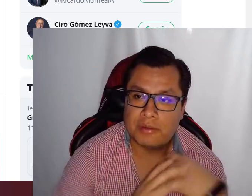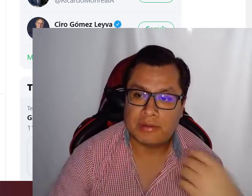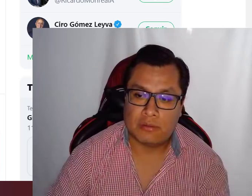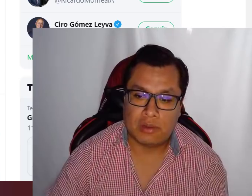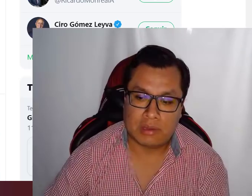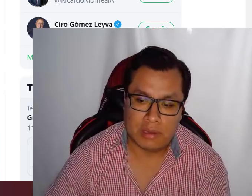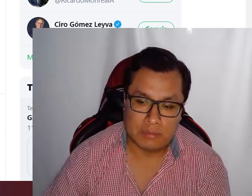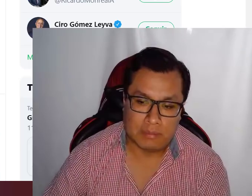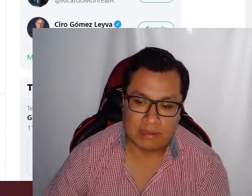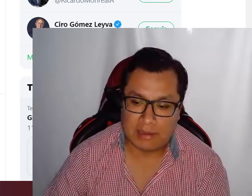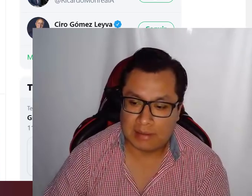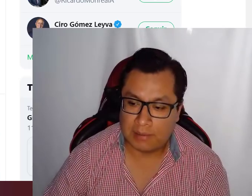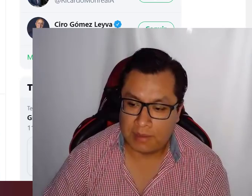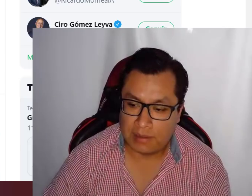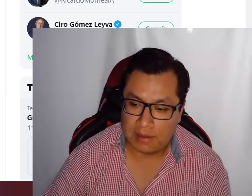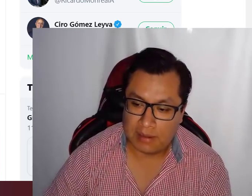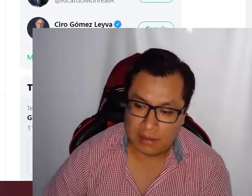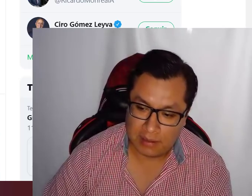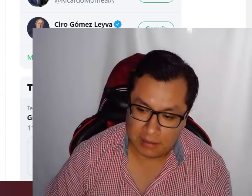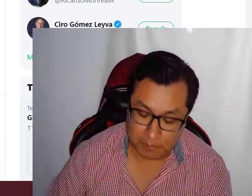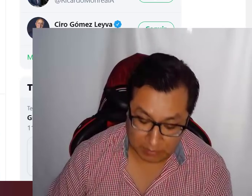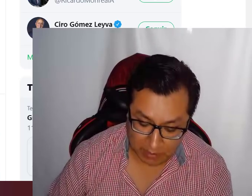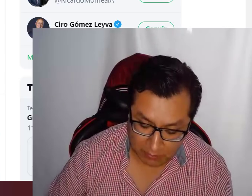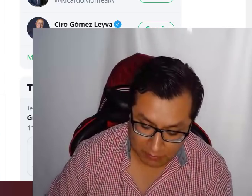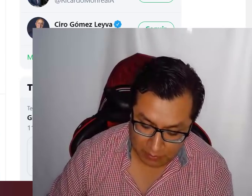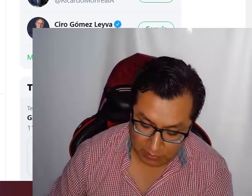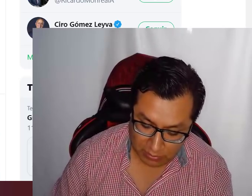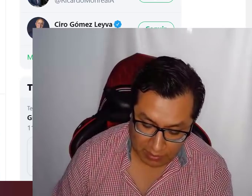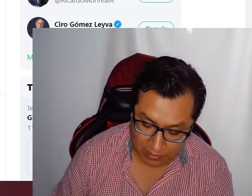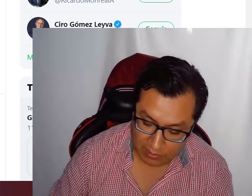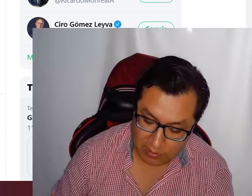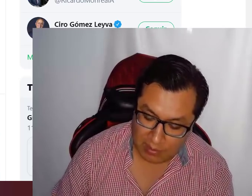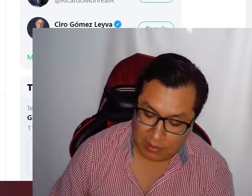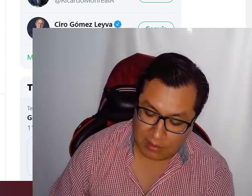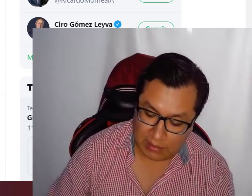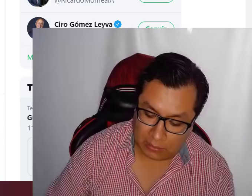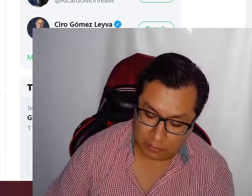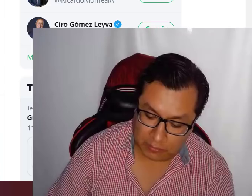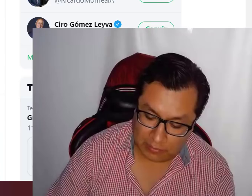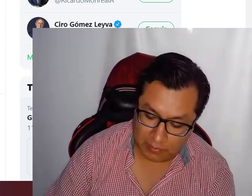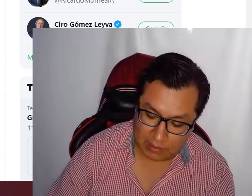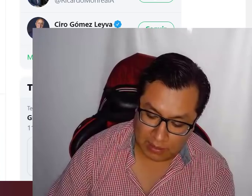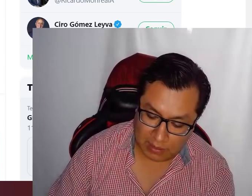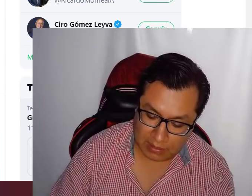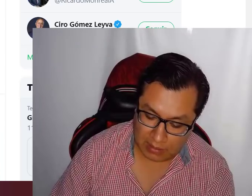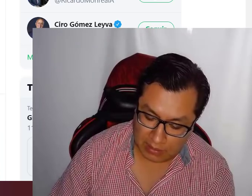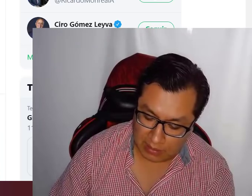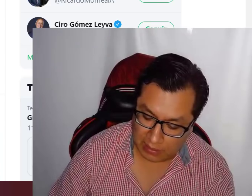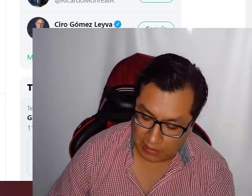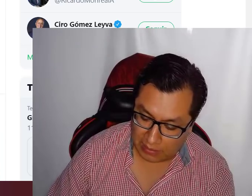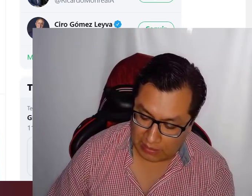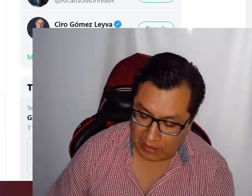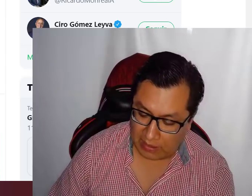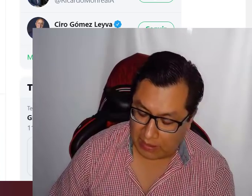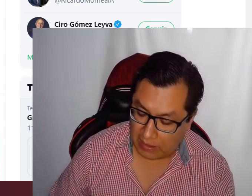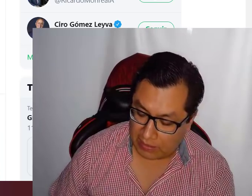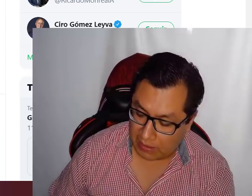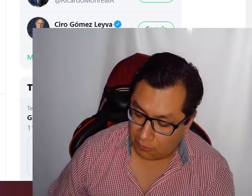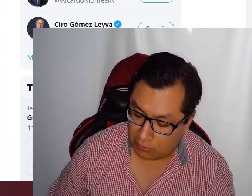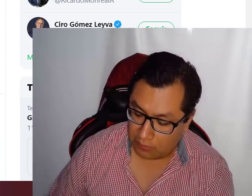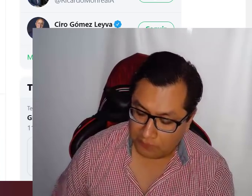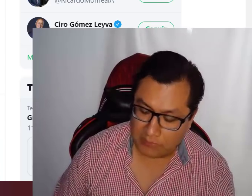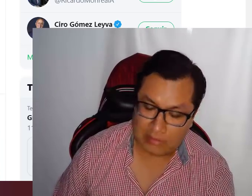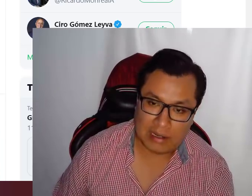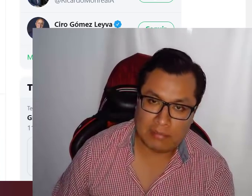Hola, ¿cómo están? Espero se encuentren bastante bien. Primero de abril del 2020 y el día